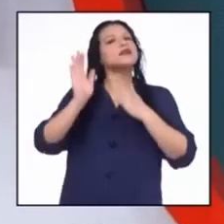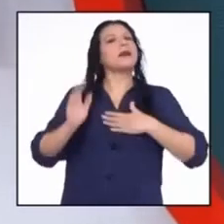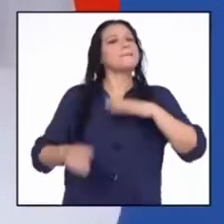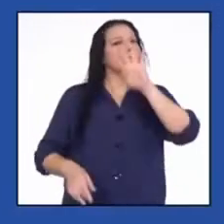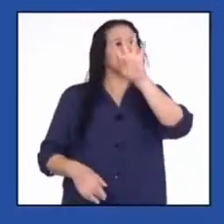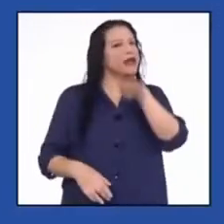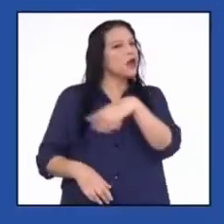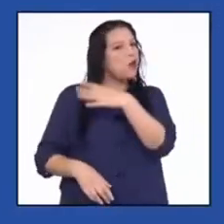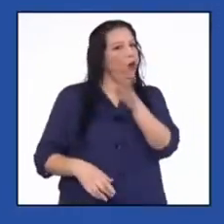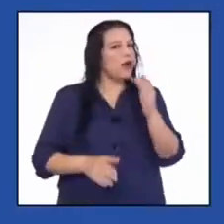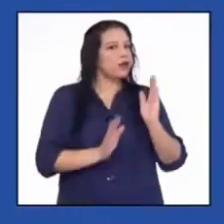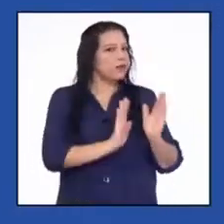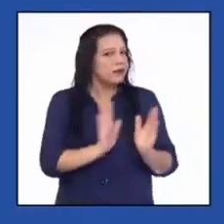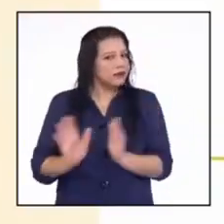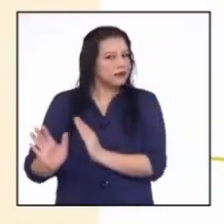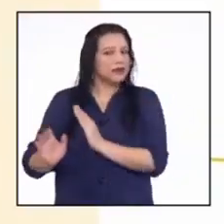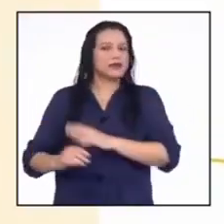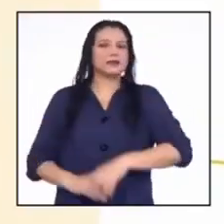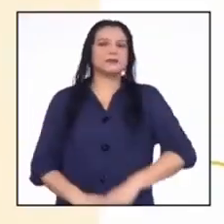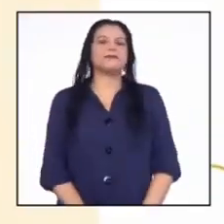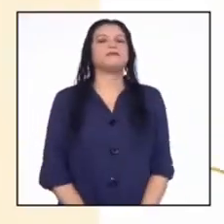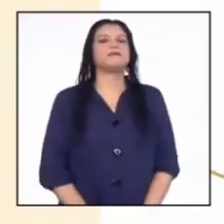planificación.